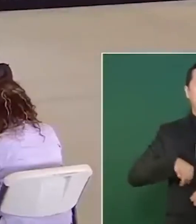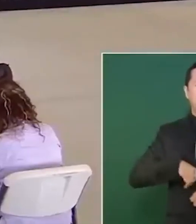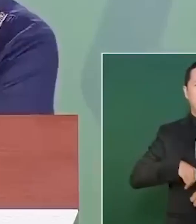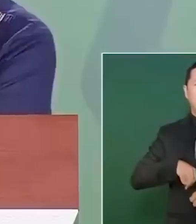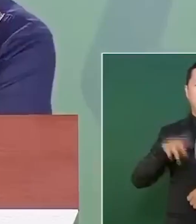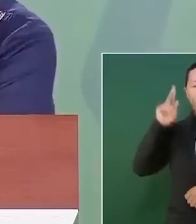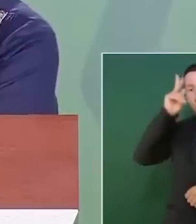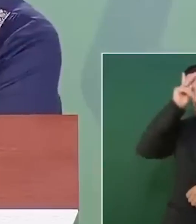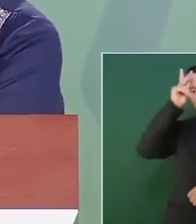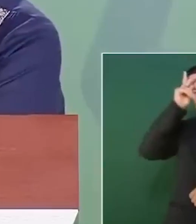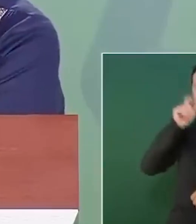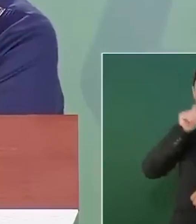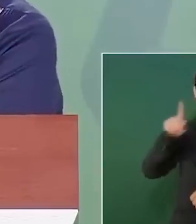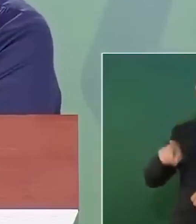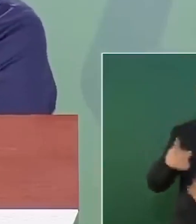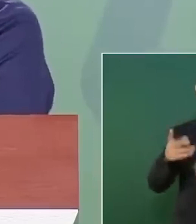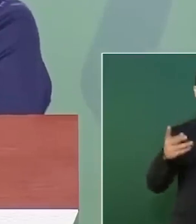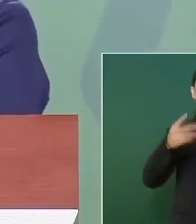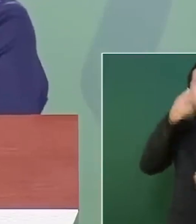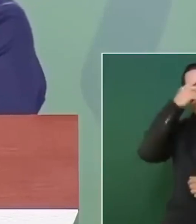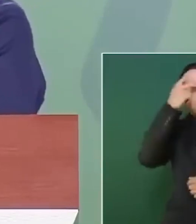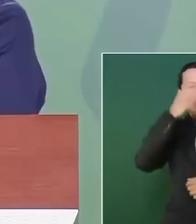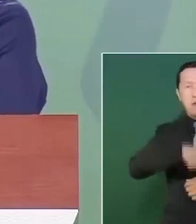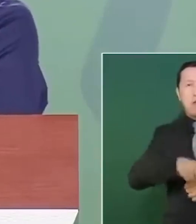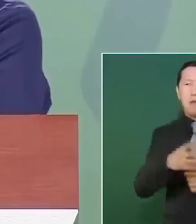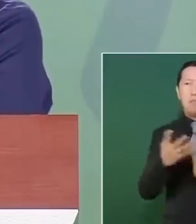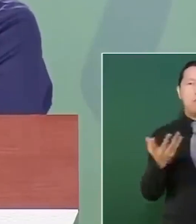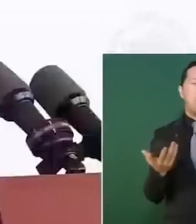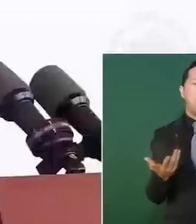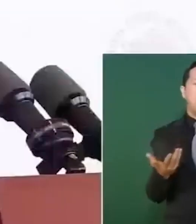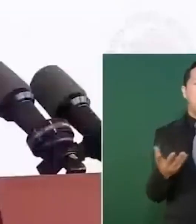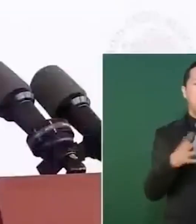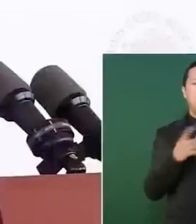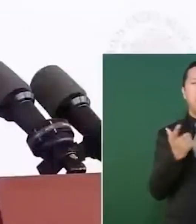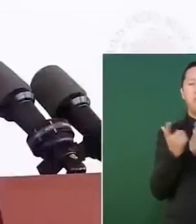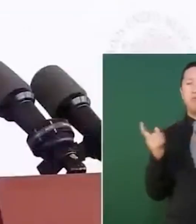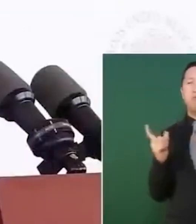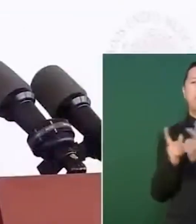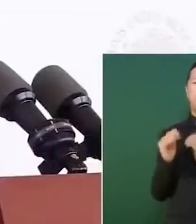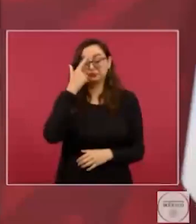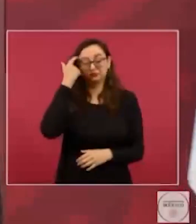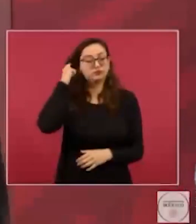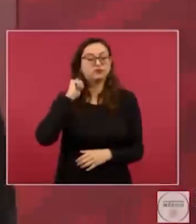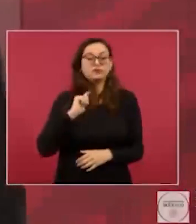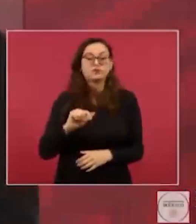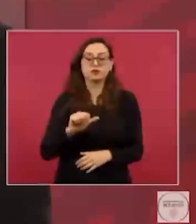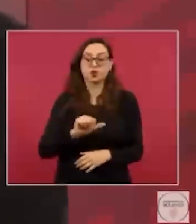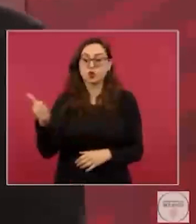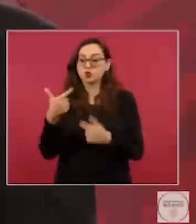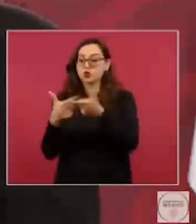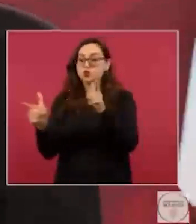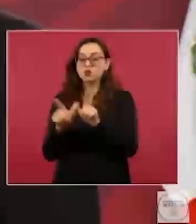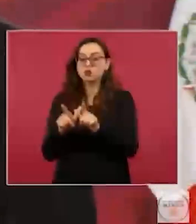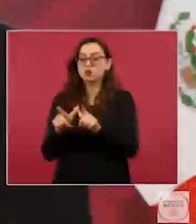quien aún considera presidente del Perú, y reveló que las relaciones diplomáticas con el país están en pausa. Sobre todo